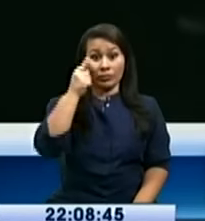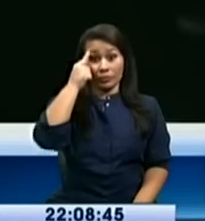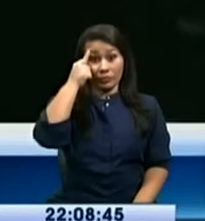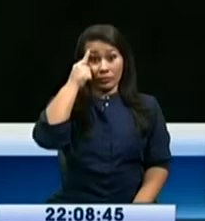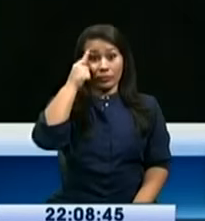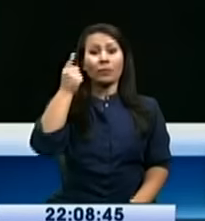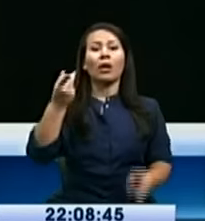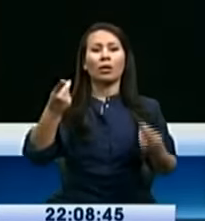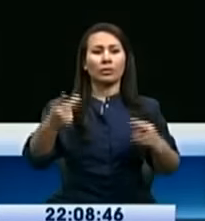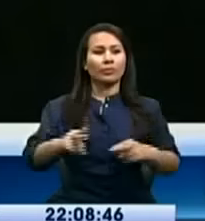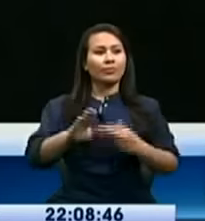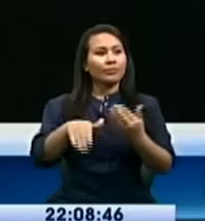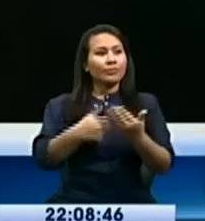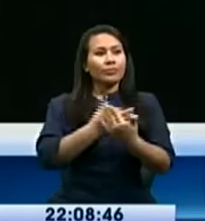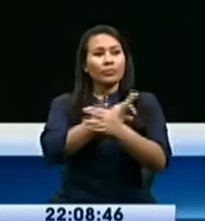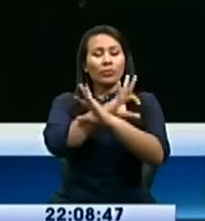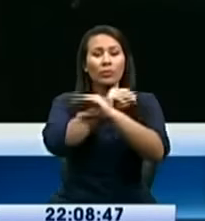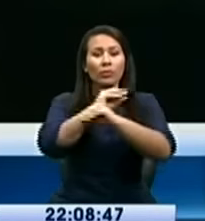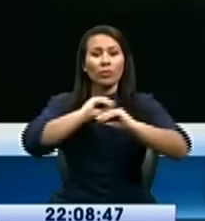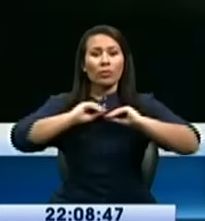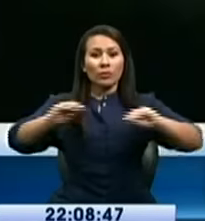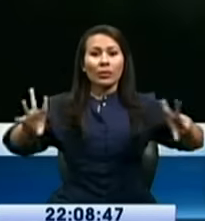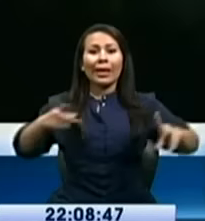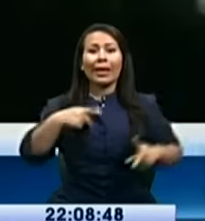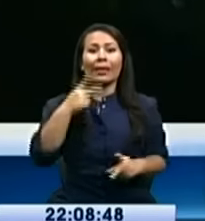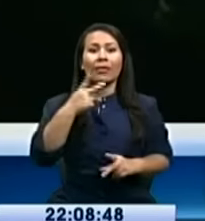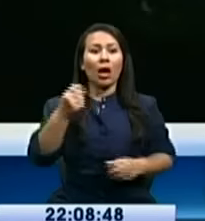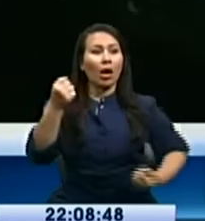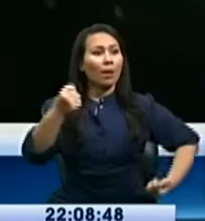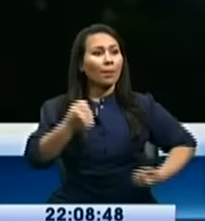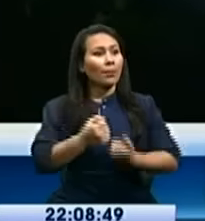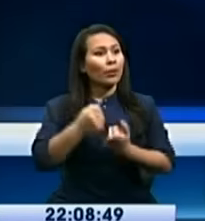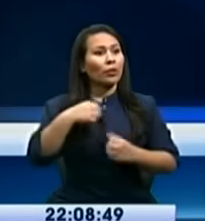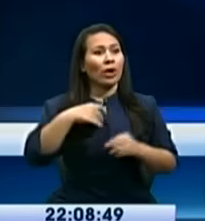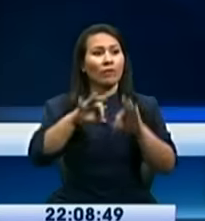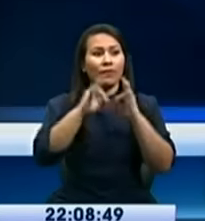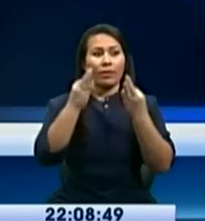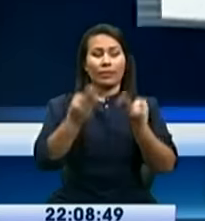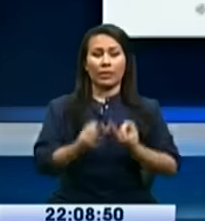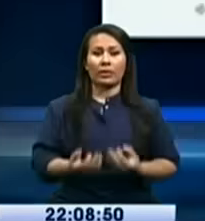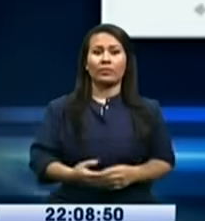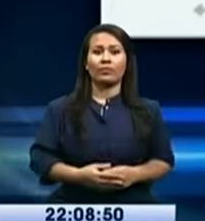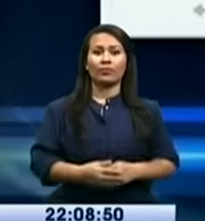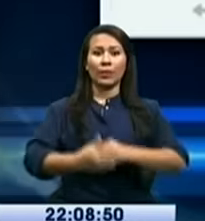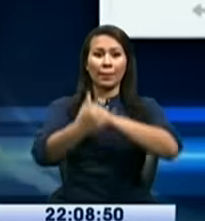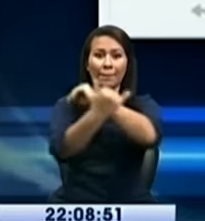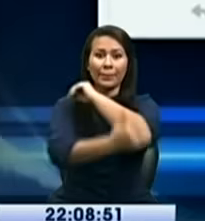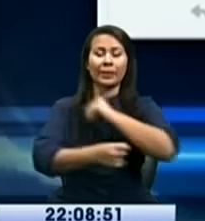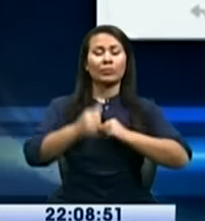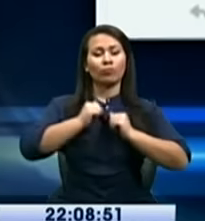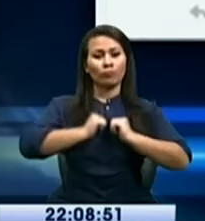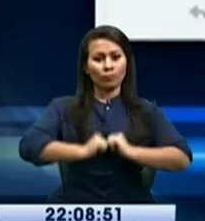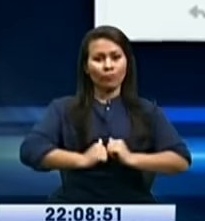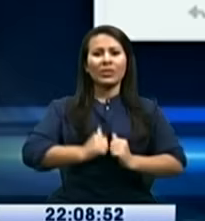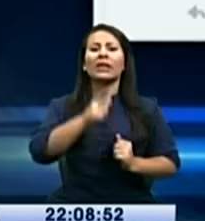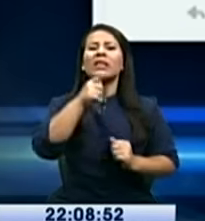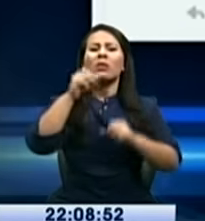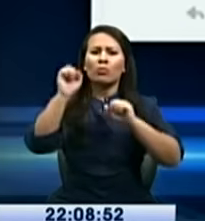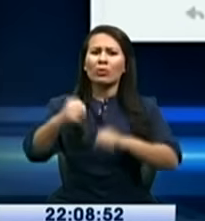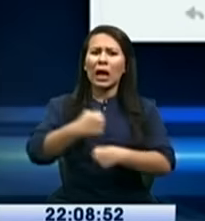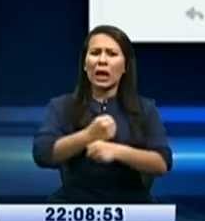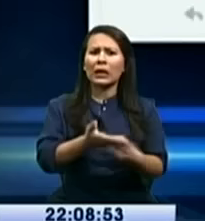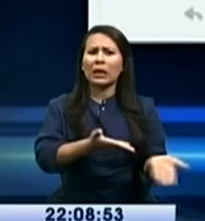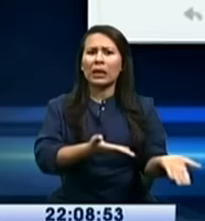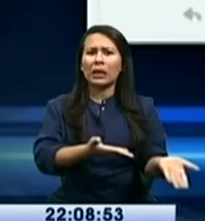Rafael Correa, mediante un tuit, expresó su apoyo a la familia de las jóvenes. La patria está de luto. ¿Quién puede hacer algo así?